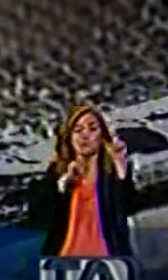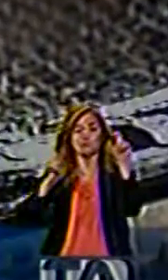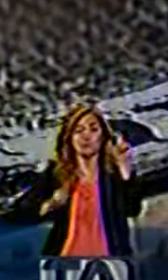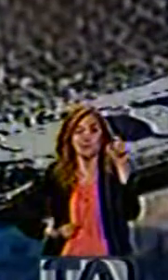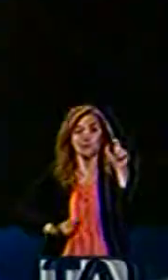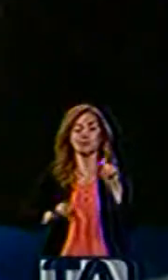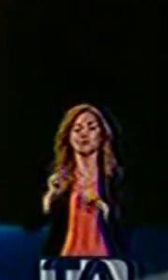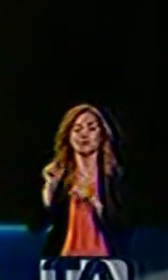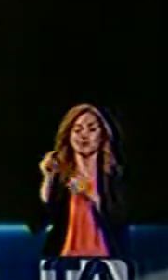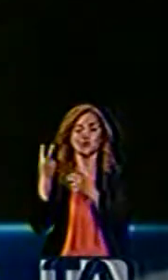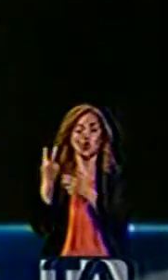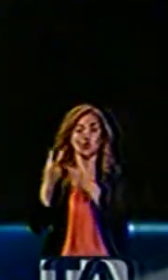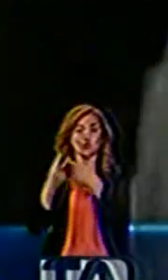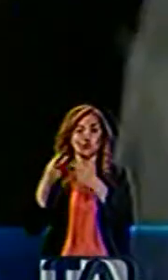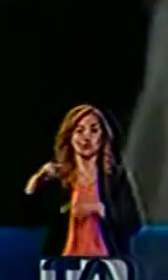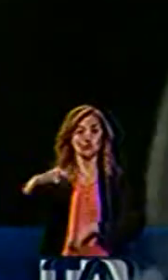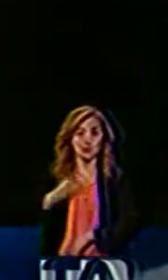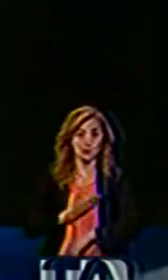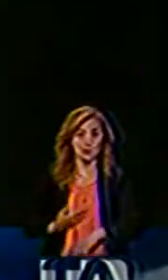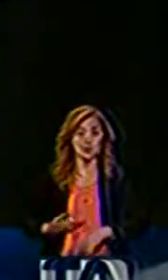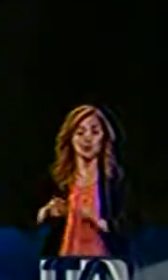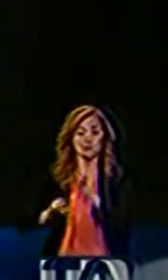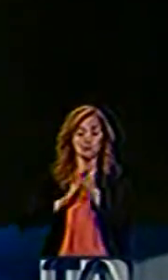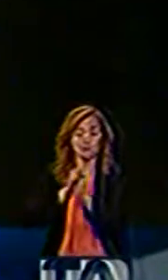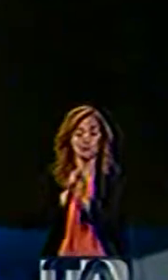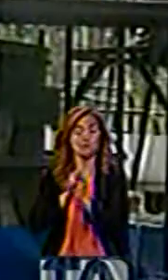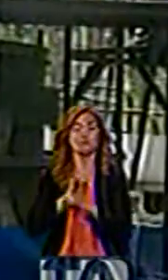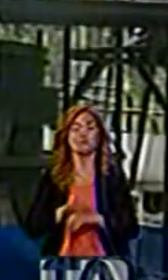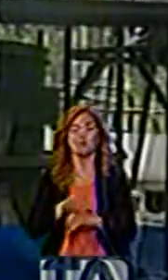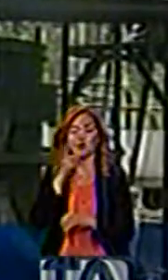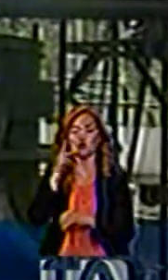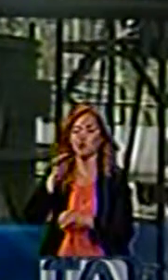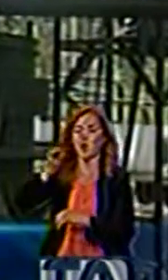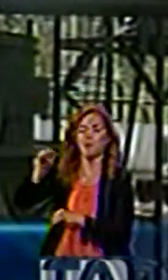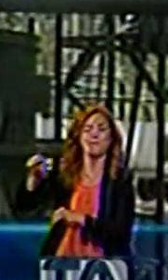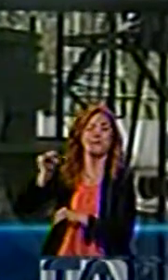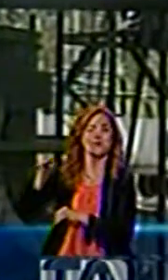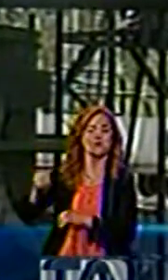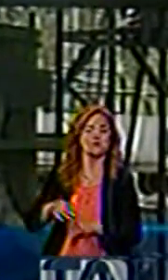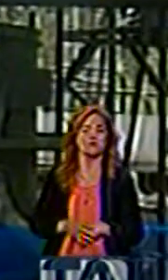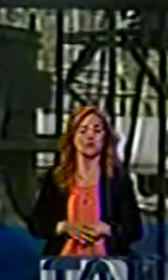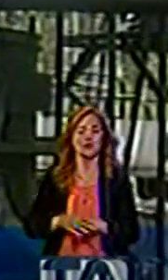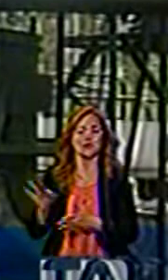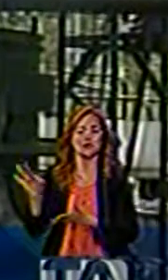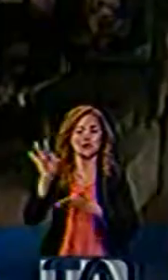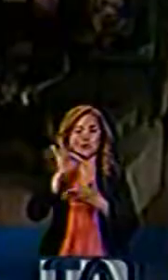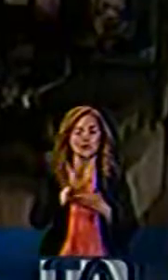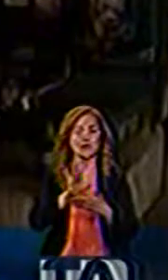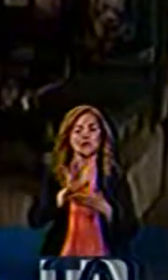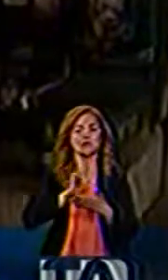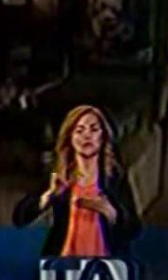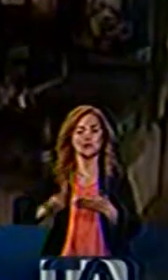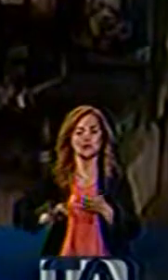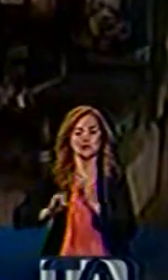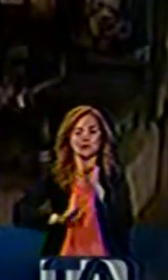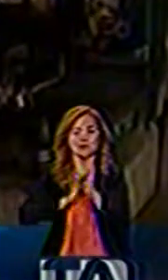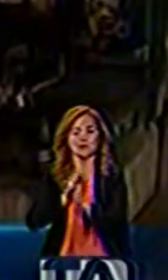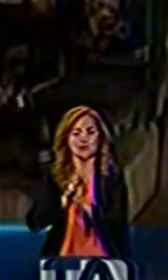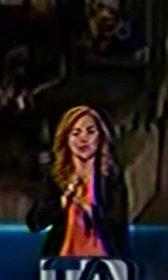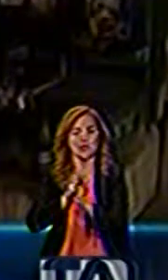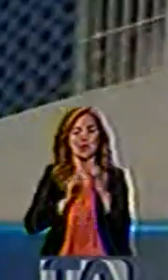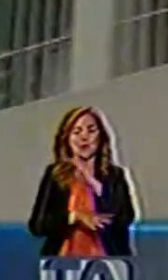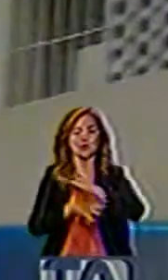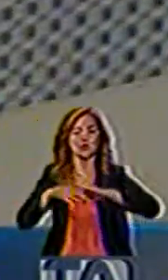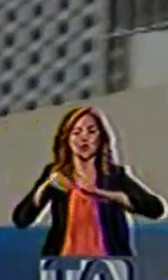Shen Yun, también en su momento vicepresidente internacional de la compañía pública china, y a Chen Bo, representante de China International United